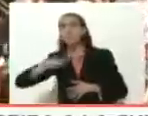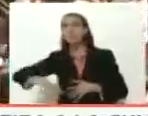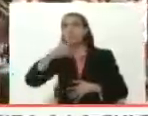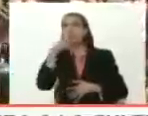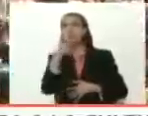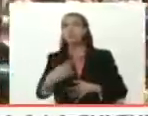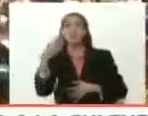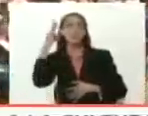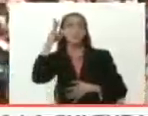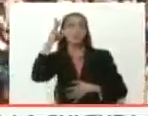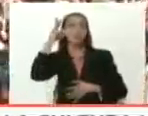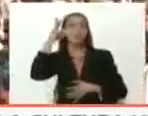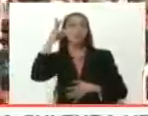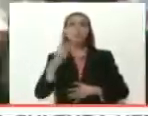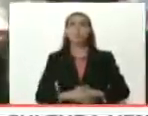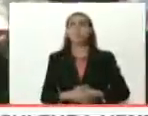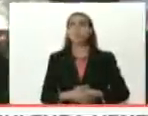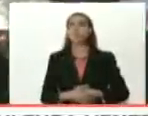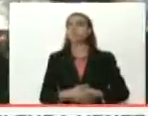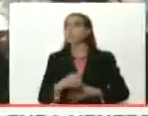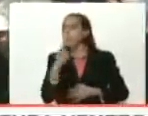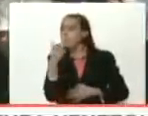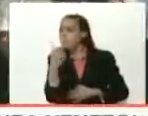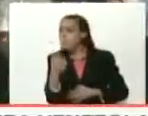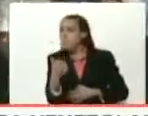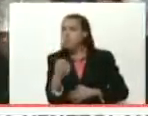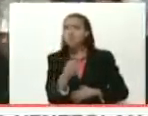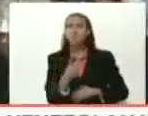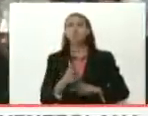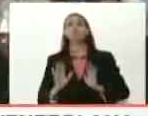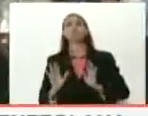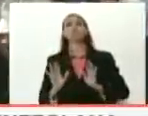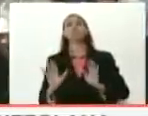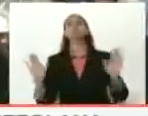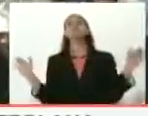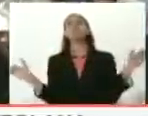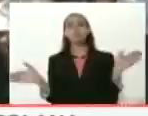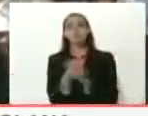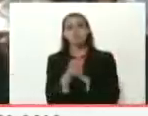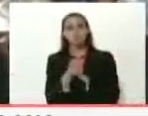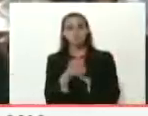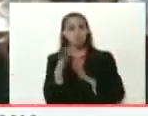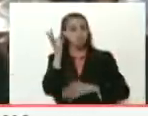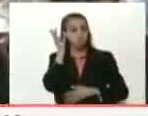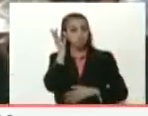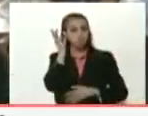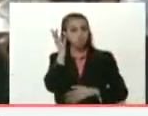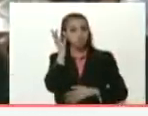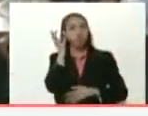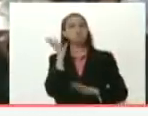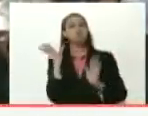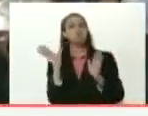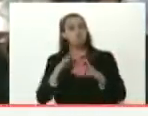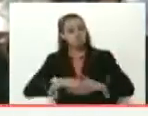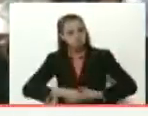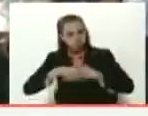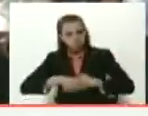No hay mucho, hay poco. Bueno, compañeras, un placer estar